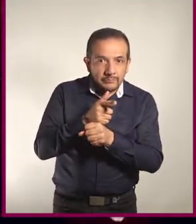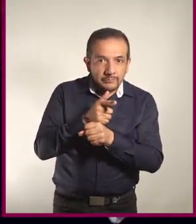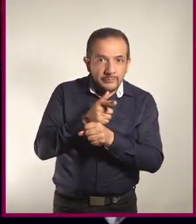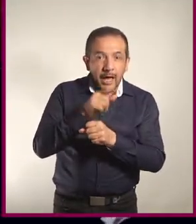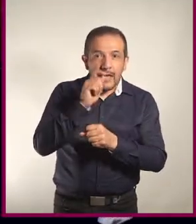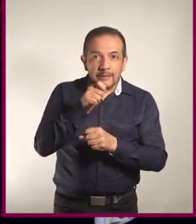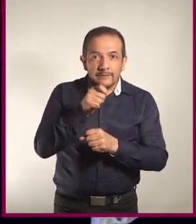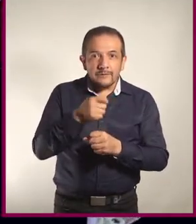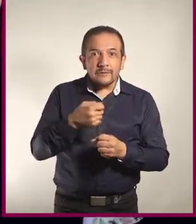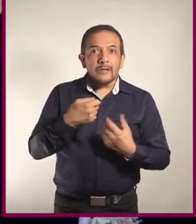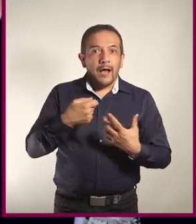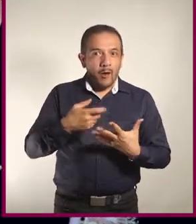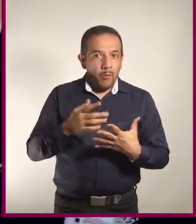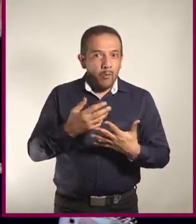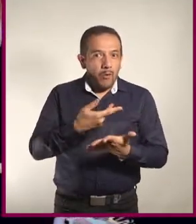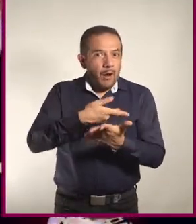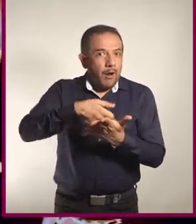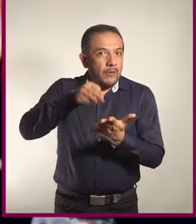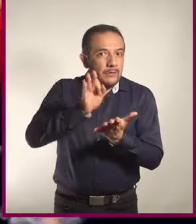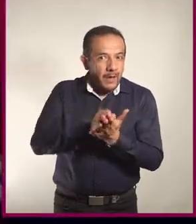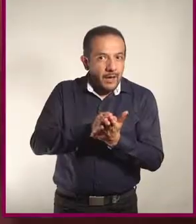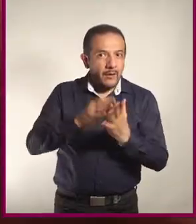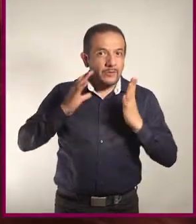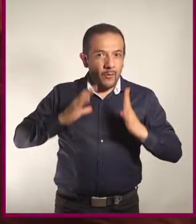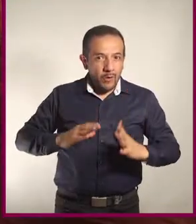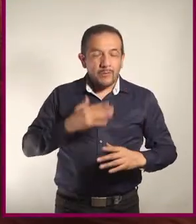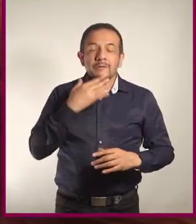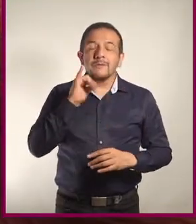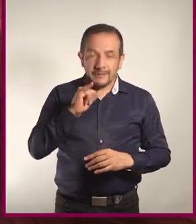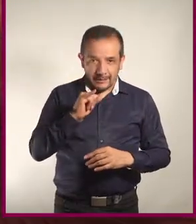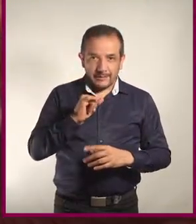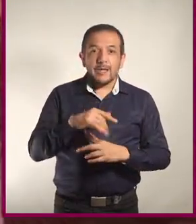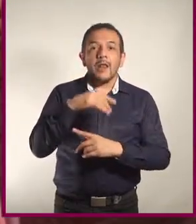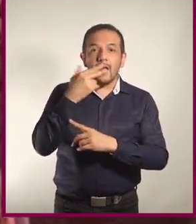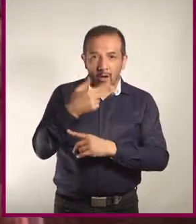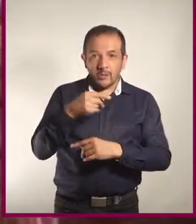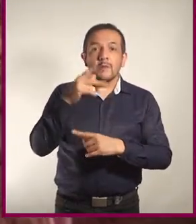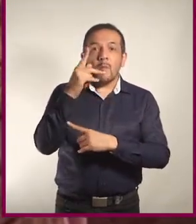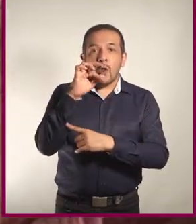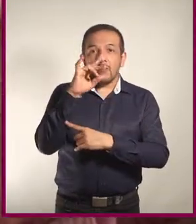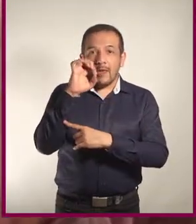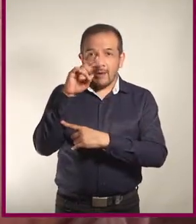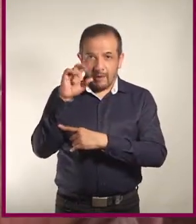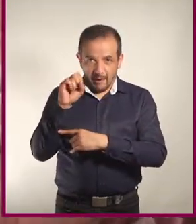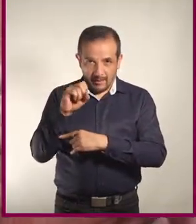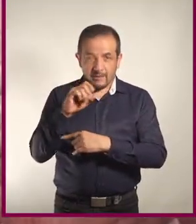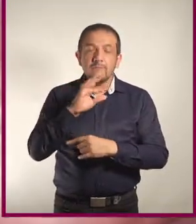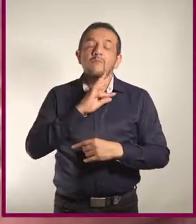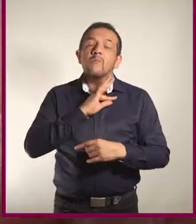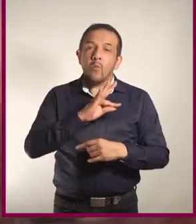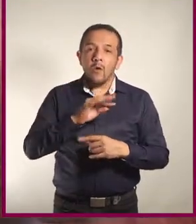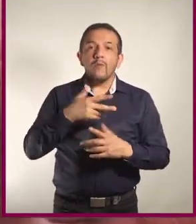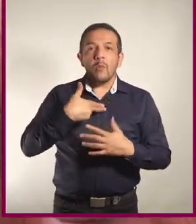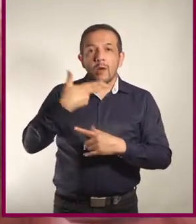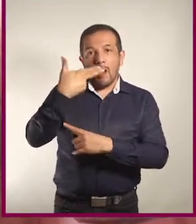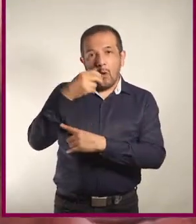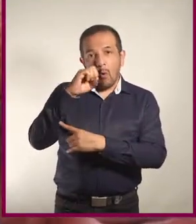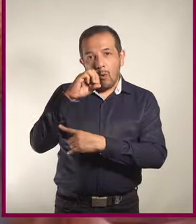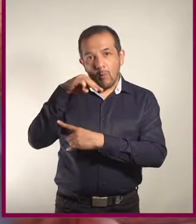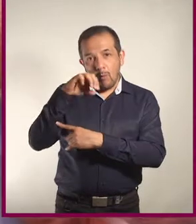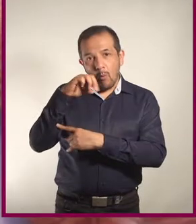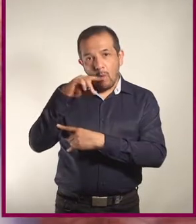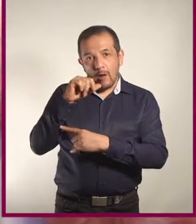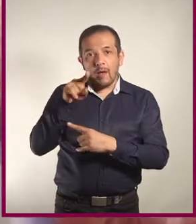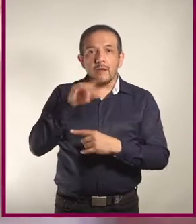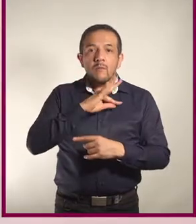inmune, pues sí, eso hacemos. Los anticuerpos son proteínas. Las proteínas también pueden ser una hormona